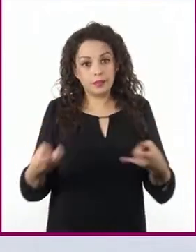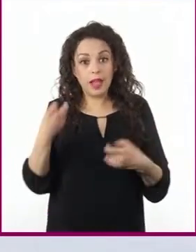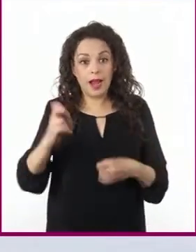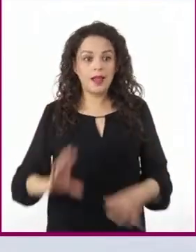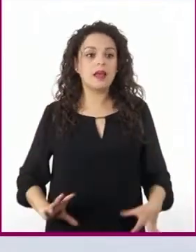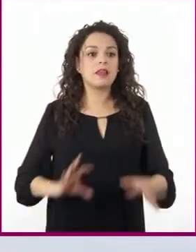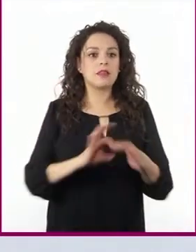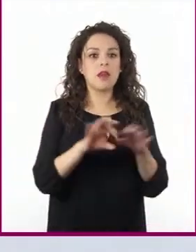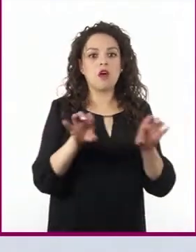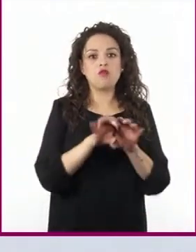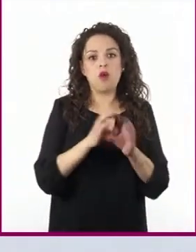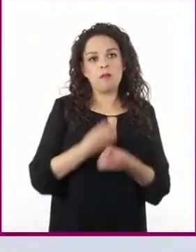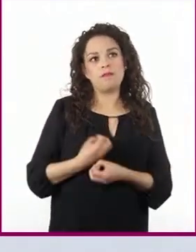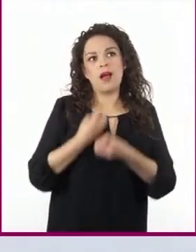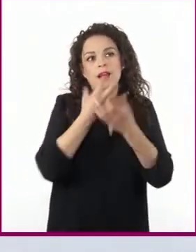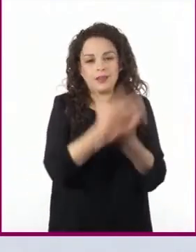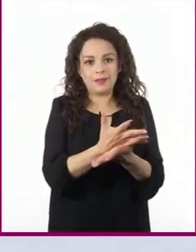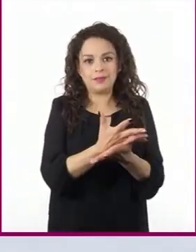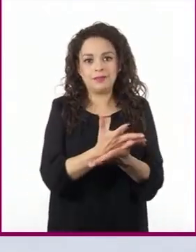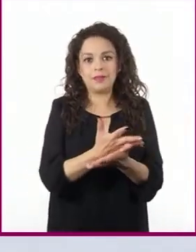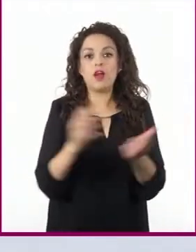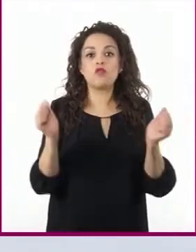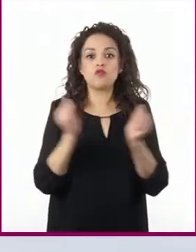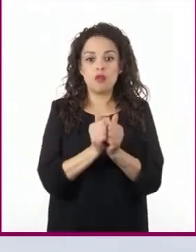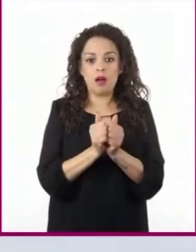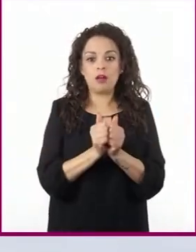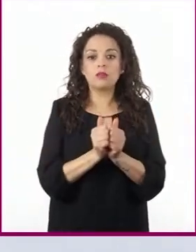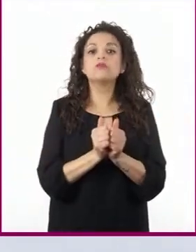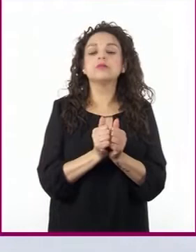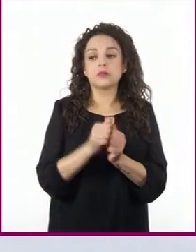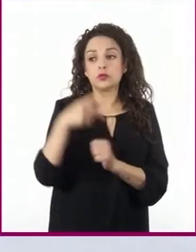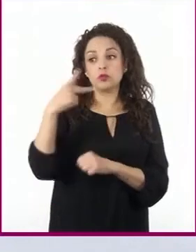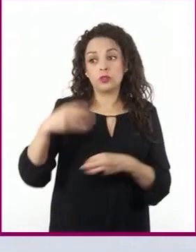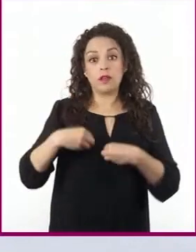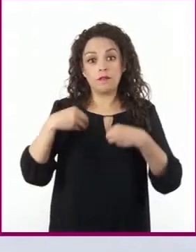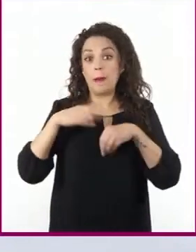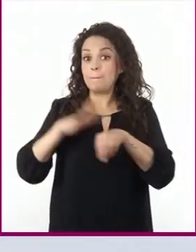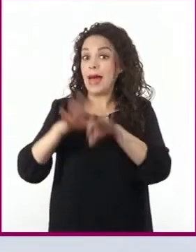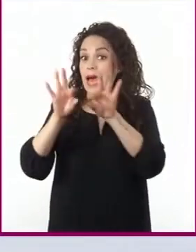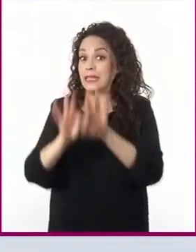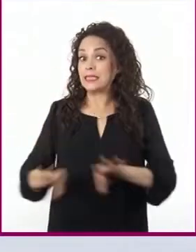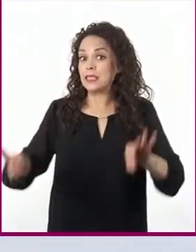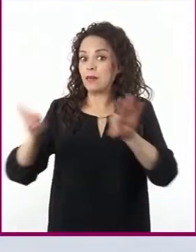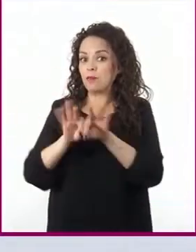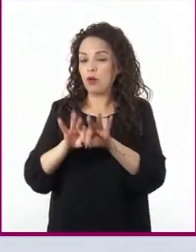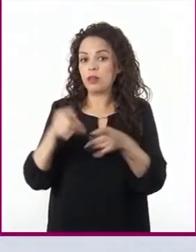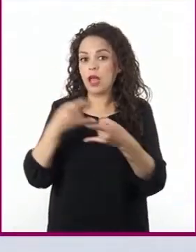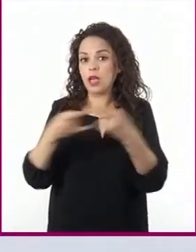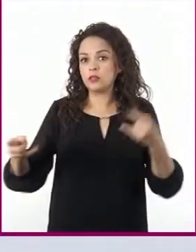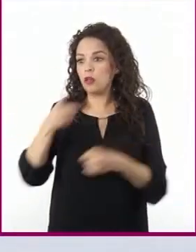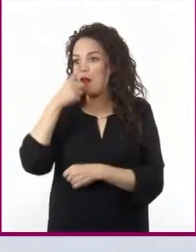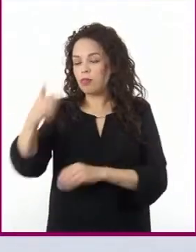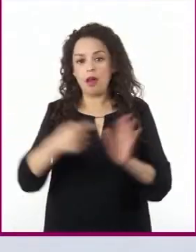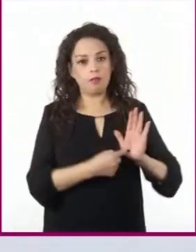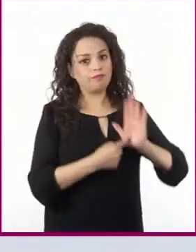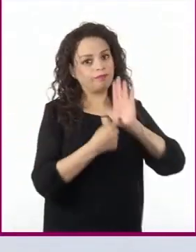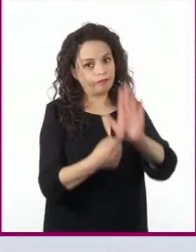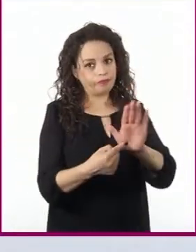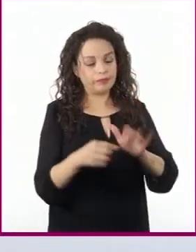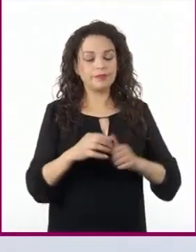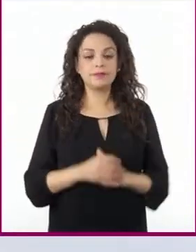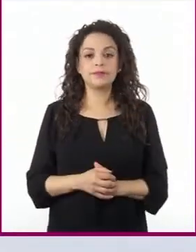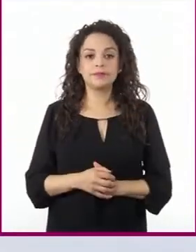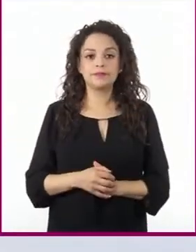lo que expresamos, retomando los hechos significativos que muestra la historia. Para conocer más sobre